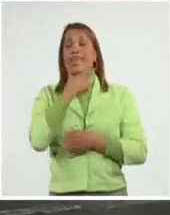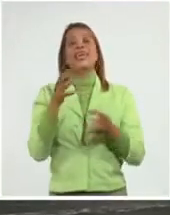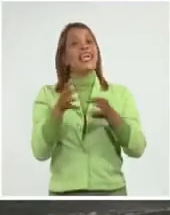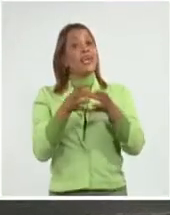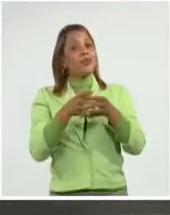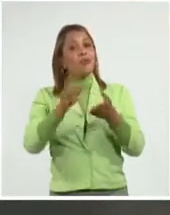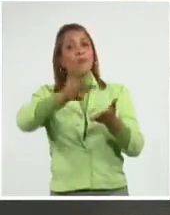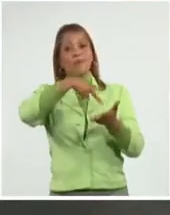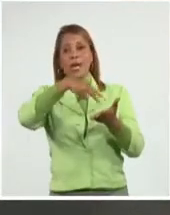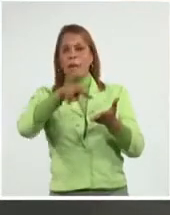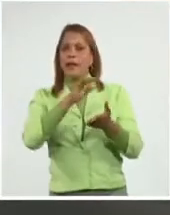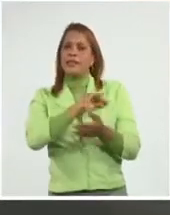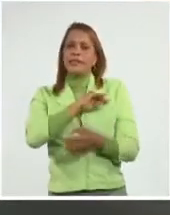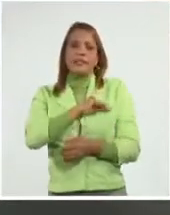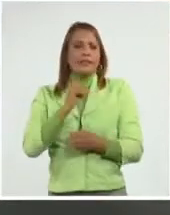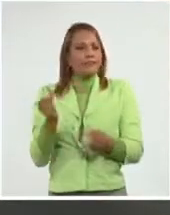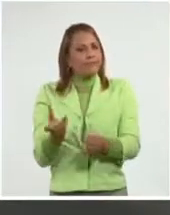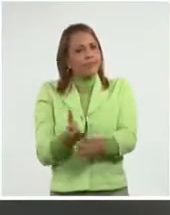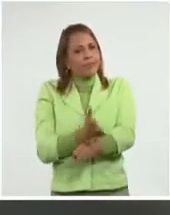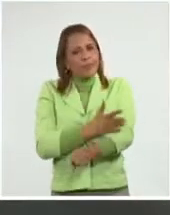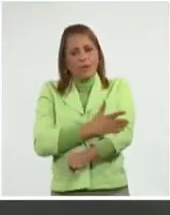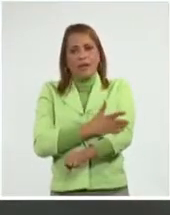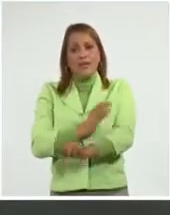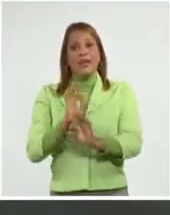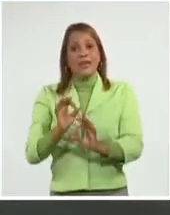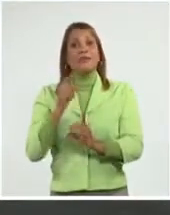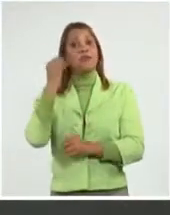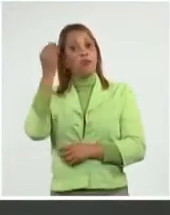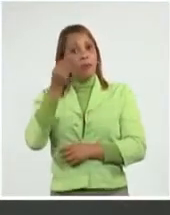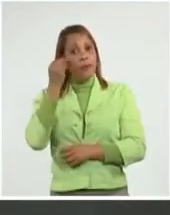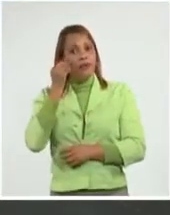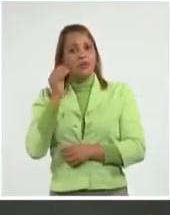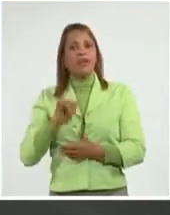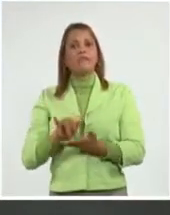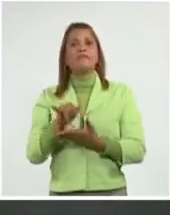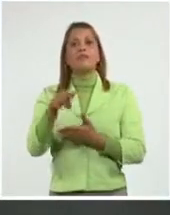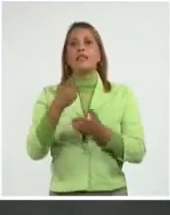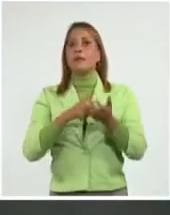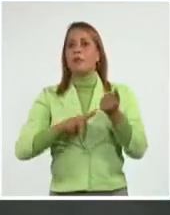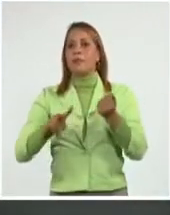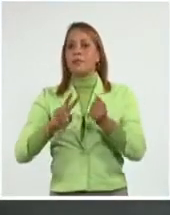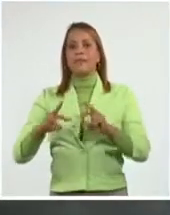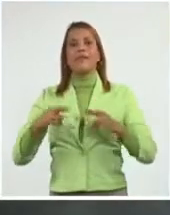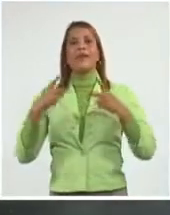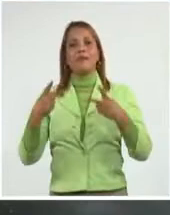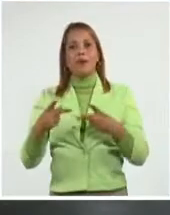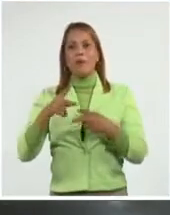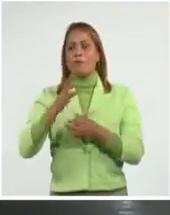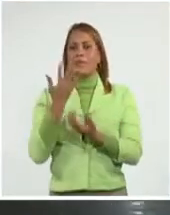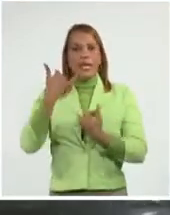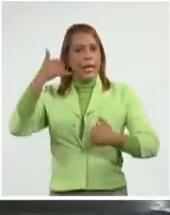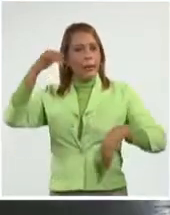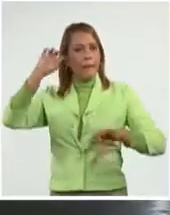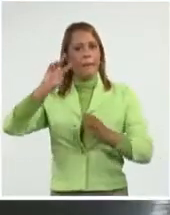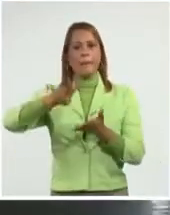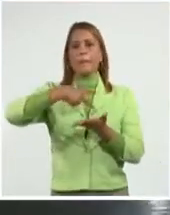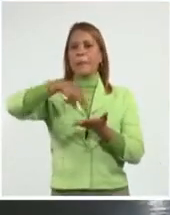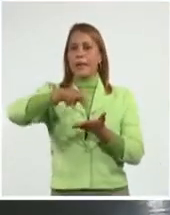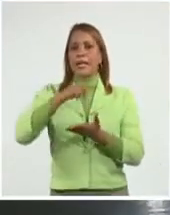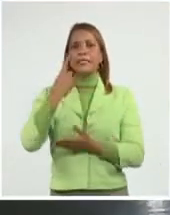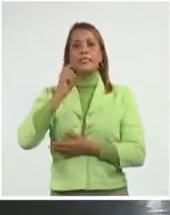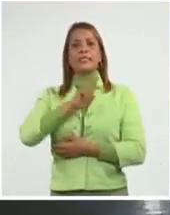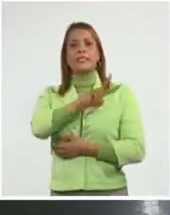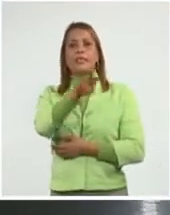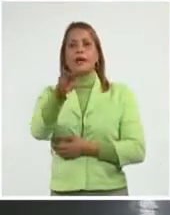muy emocionada. Yo creo que la vuelta a la escena tras tanto tiempo se ha visto en